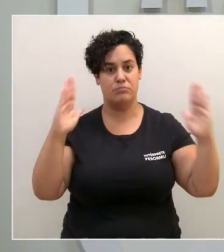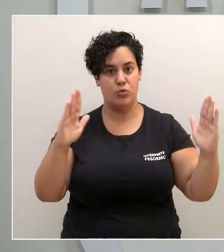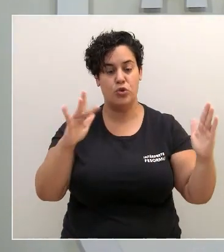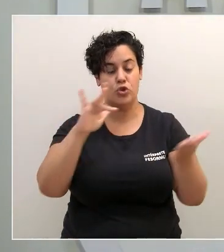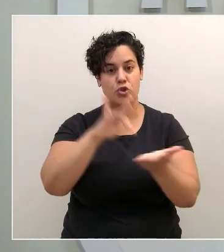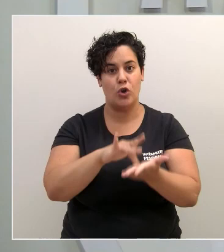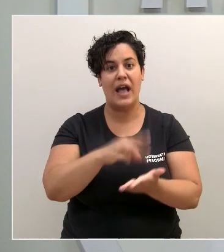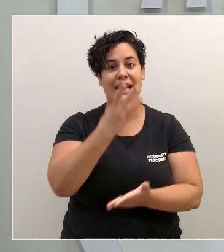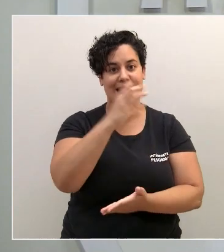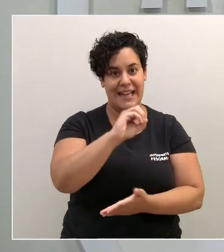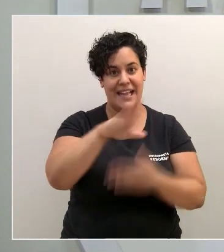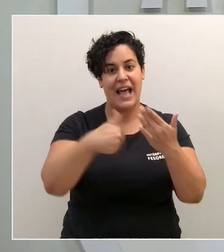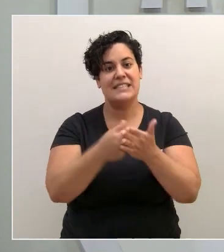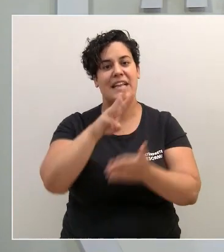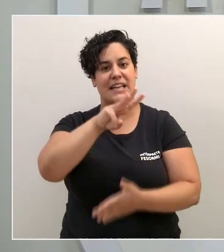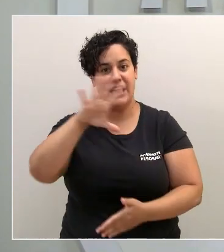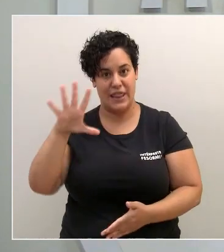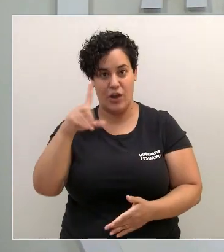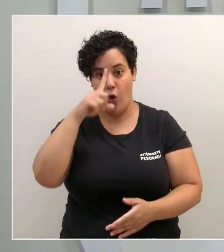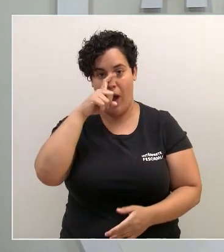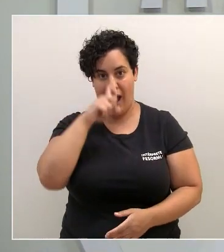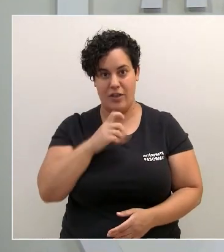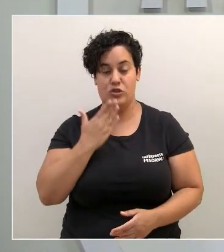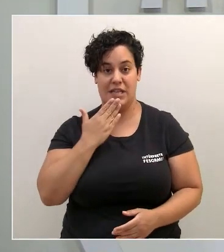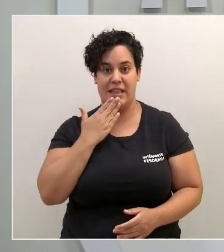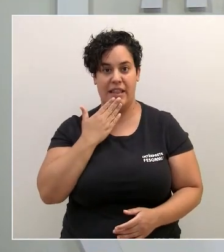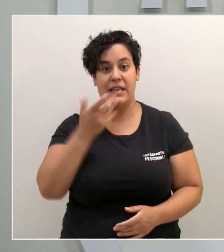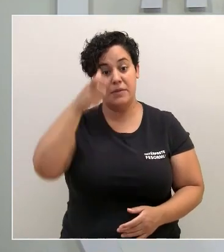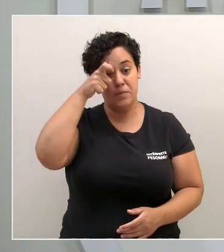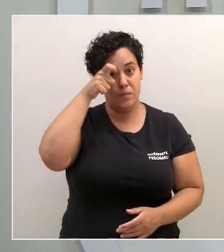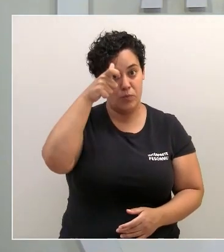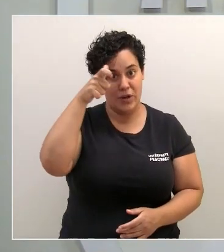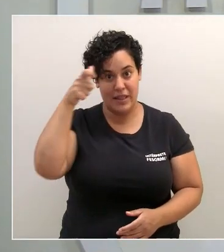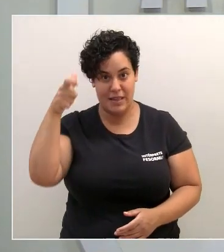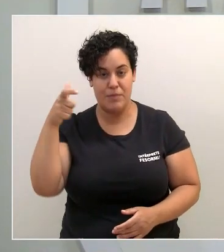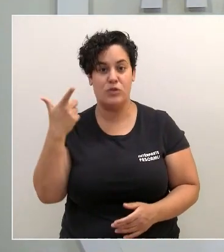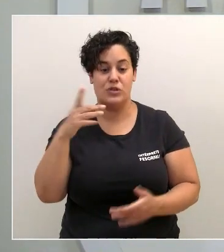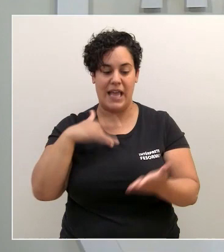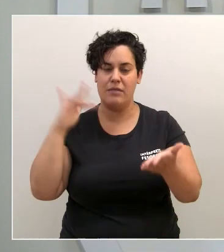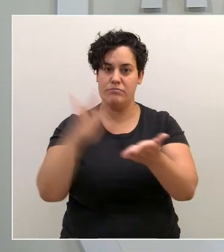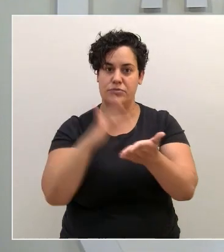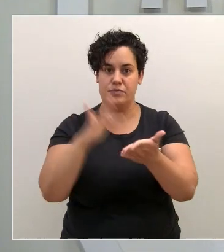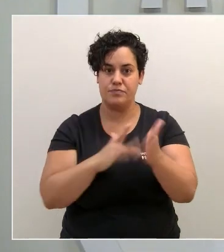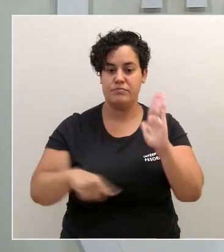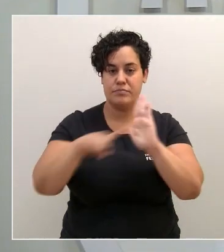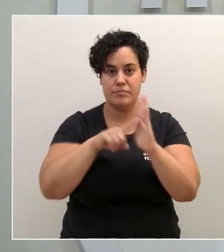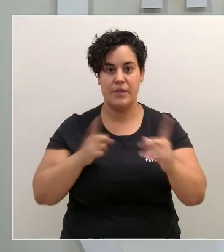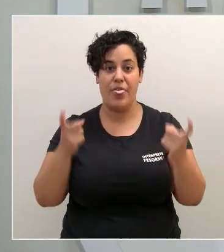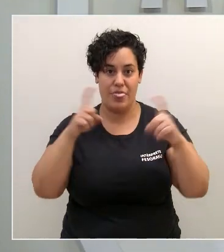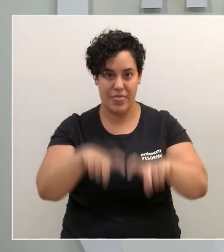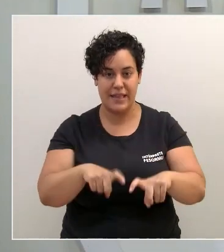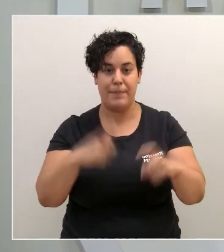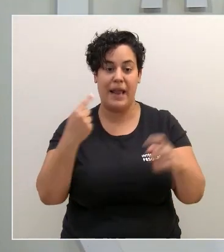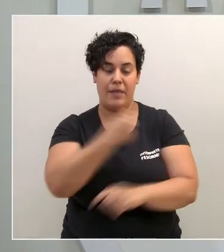años en todos los municipios que dispongan de agenda para primeras dosis. Comenzamos hoy mismo